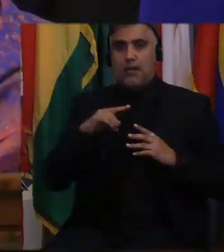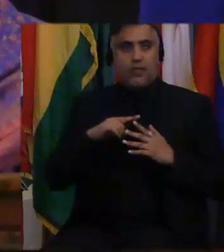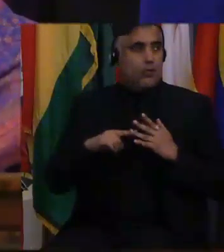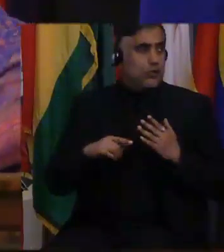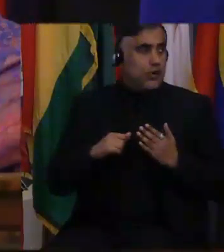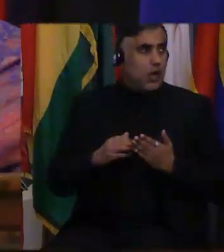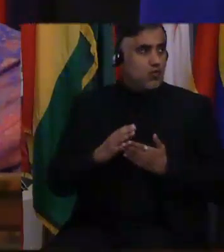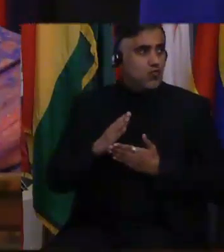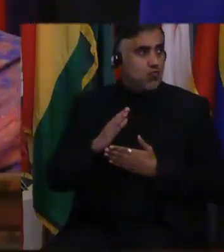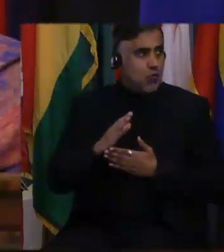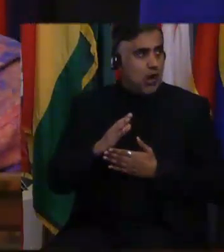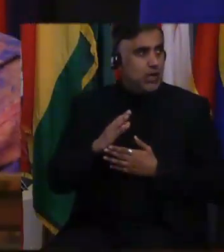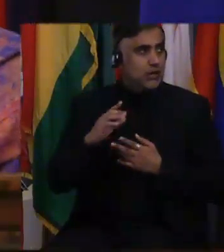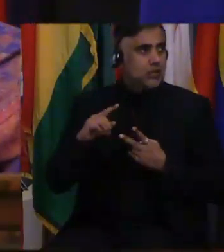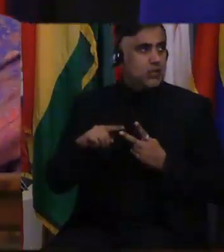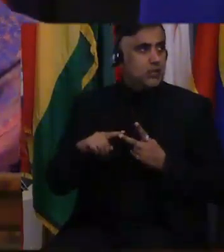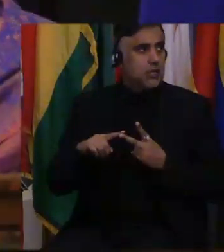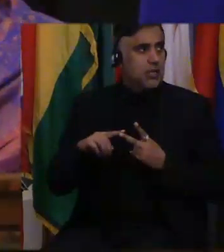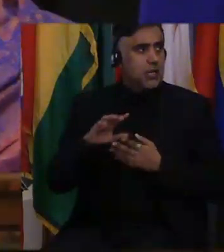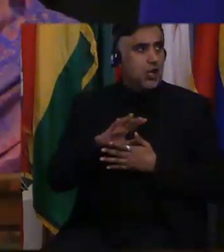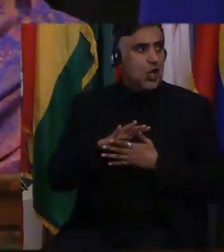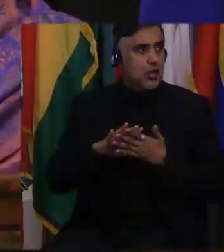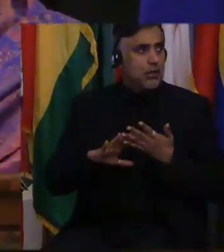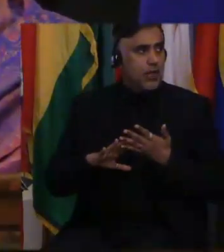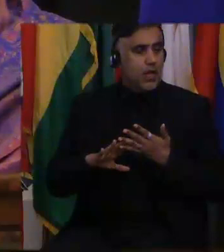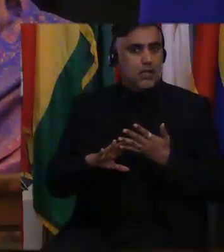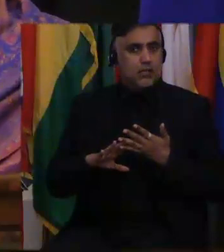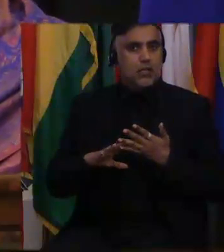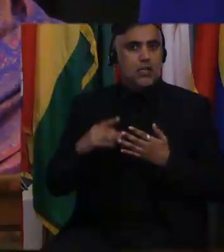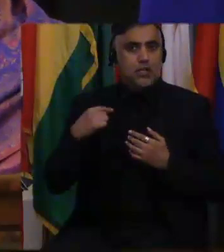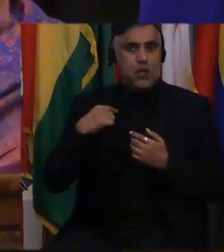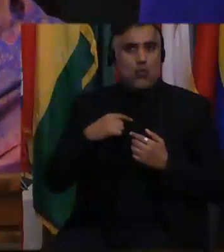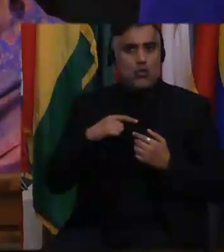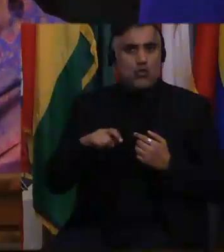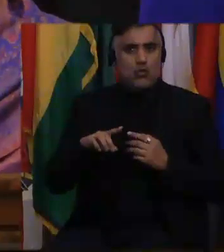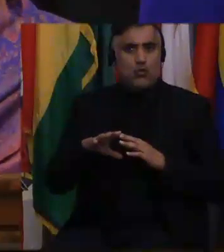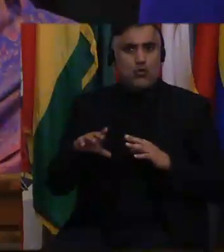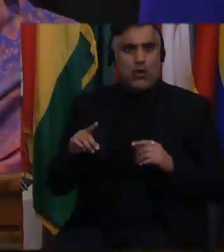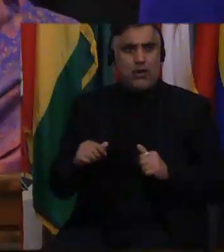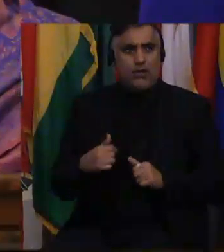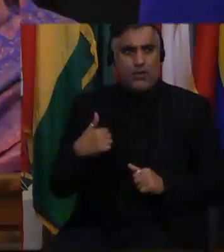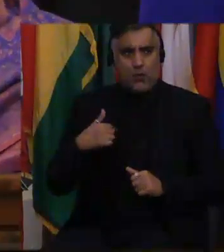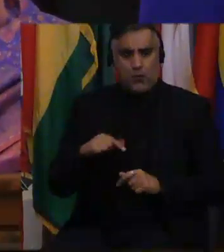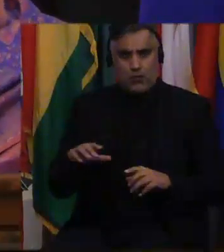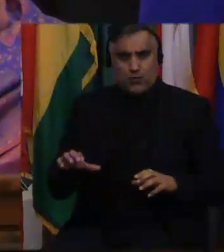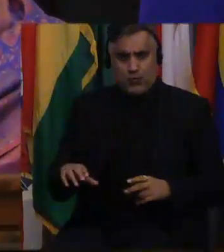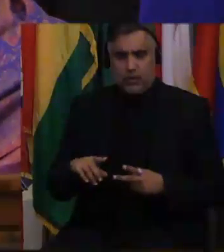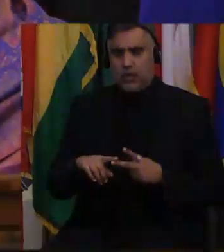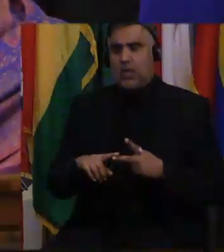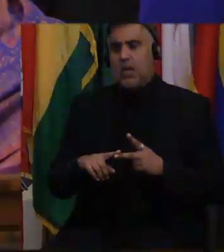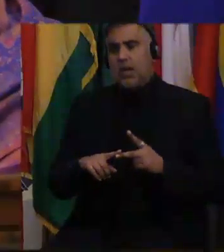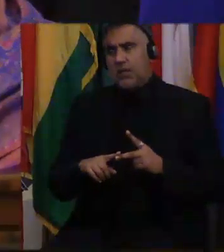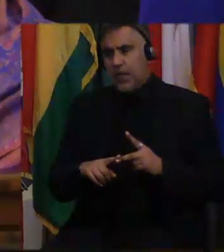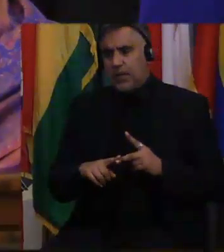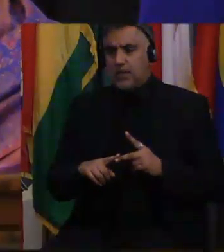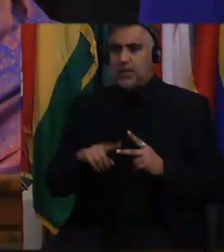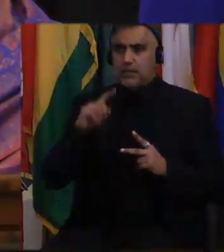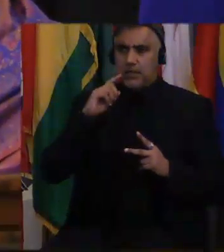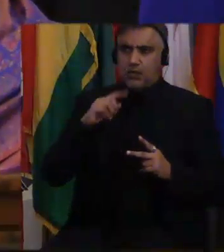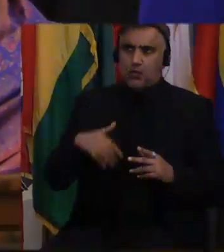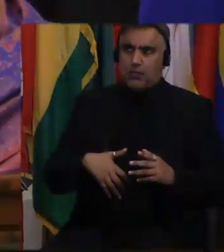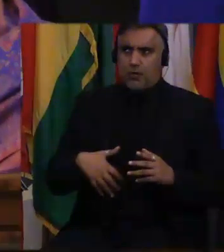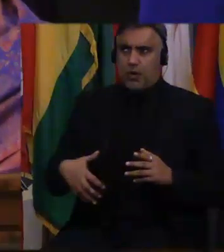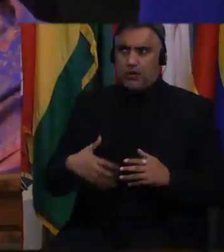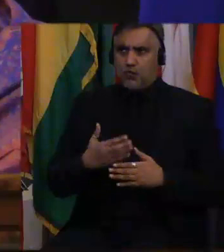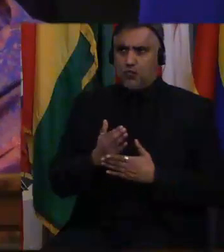que no hay que hacer todo lo que estamos haciendo, que los derechos sexuales y reproductivos no deben de